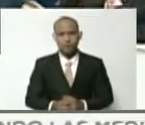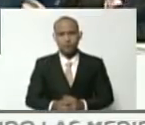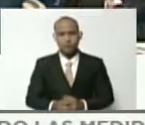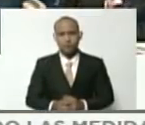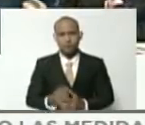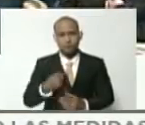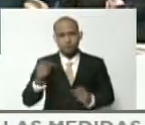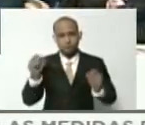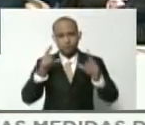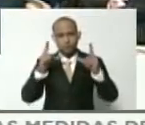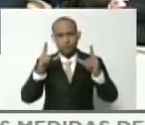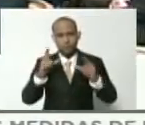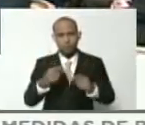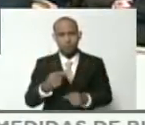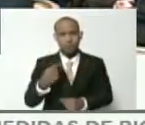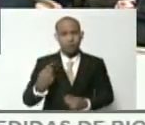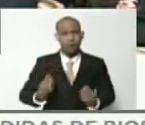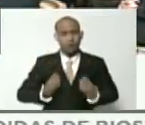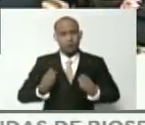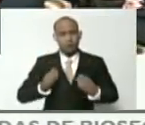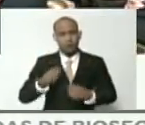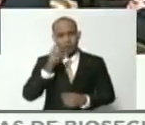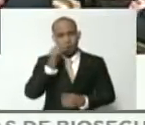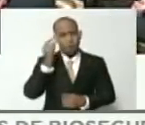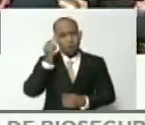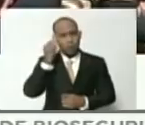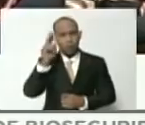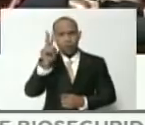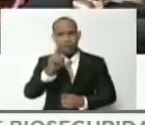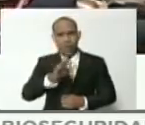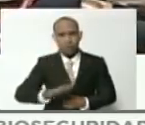realmente la vida venezolana, la